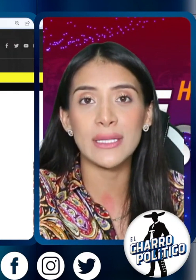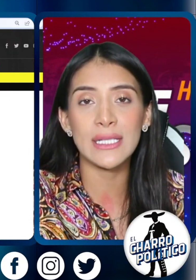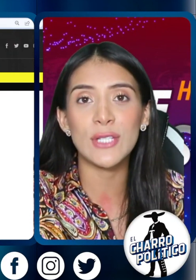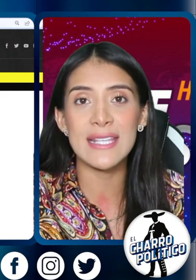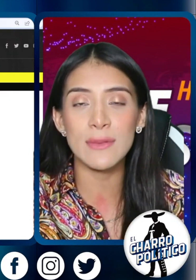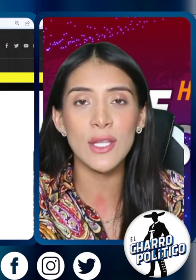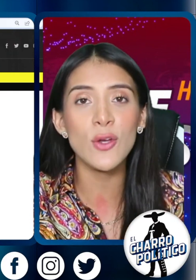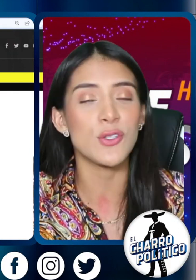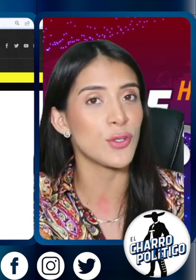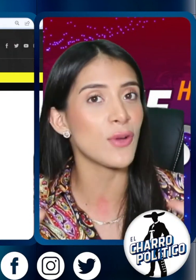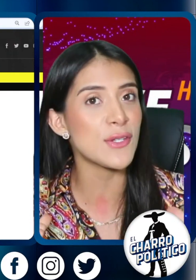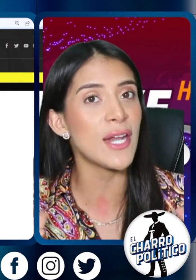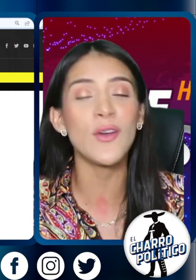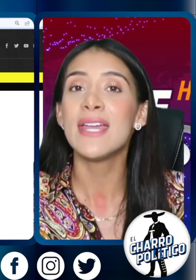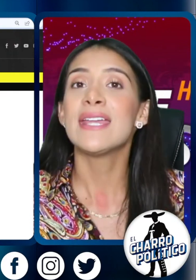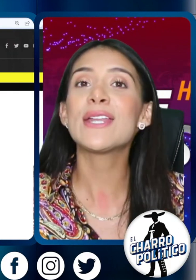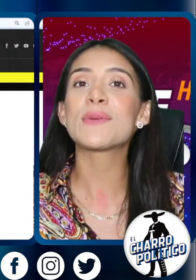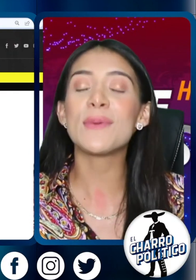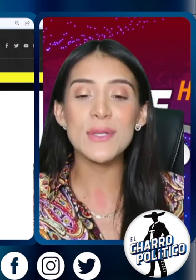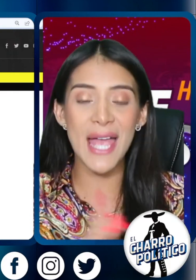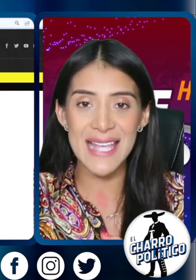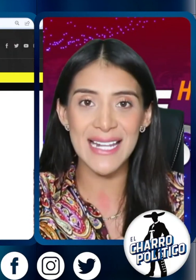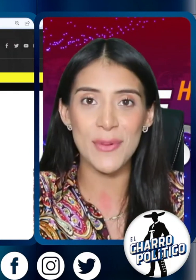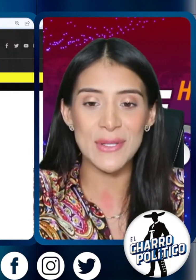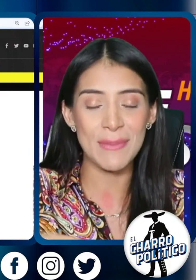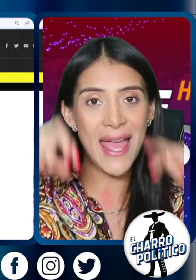todos por compartir este video. Yo soy Juncal Solano y nos vemos hasta la próxima.